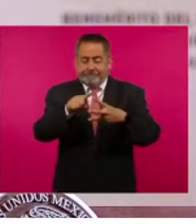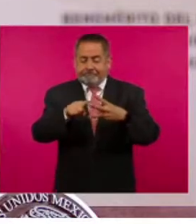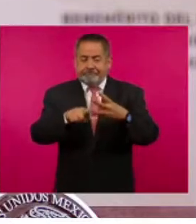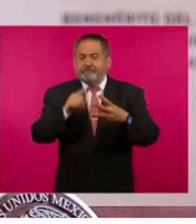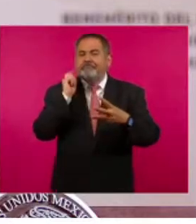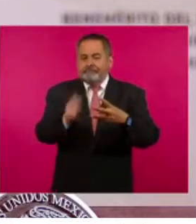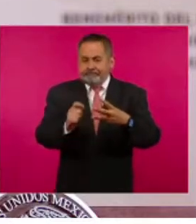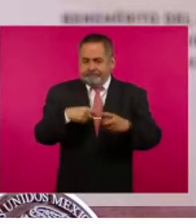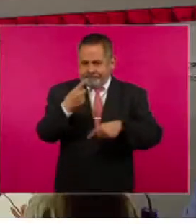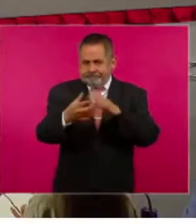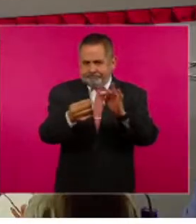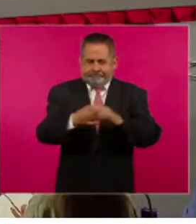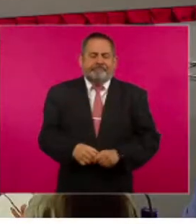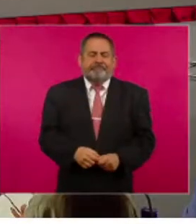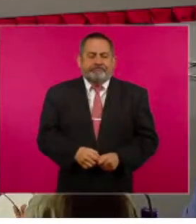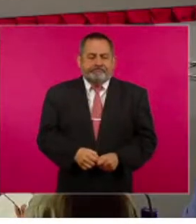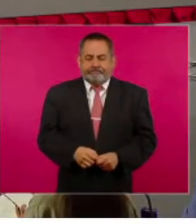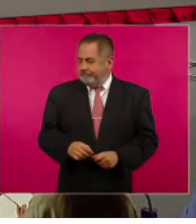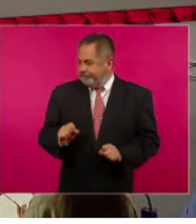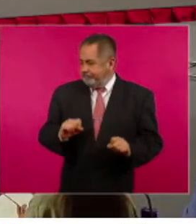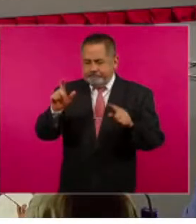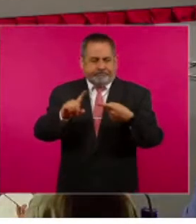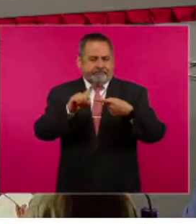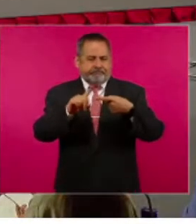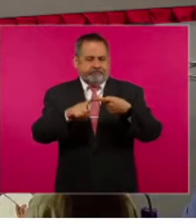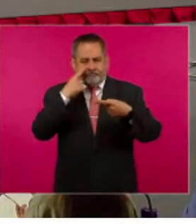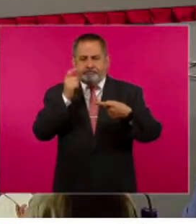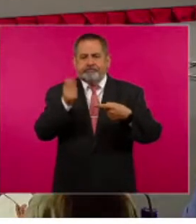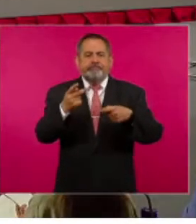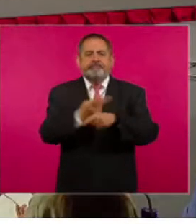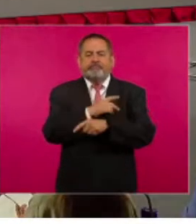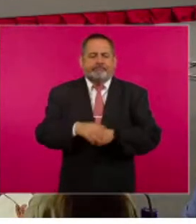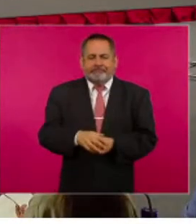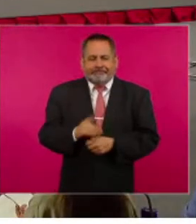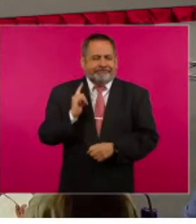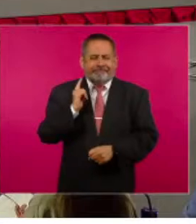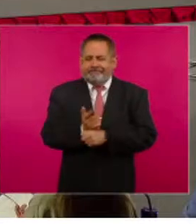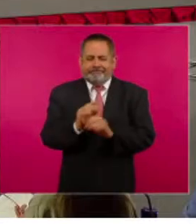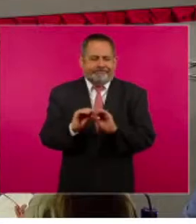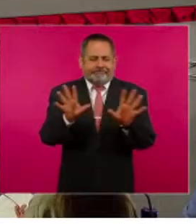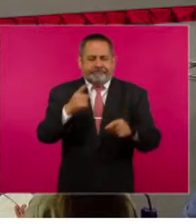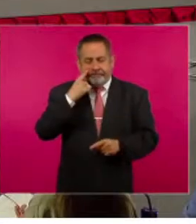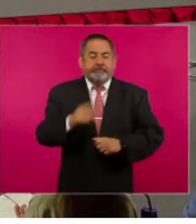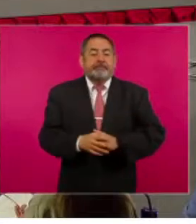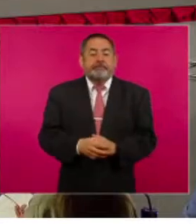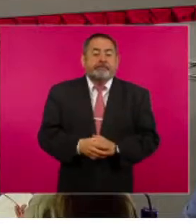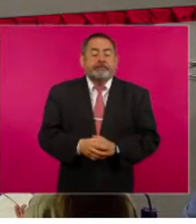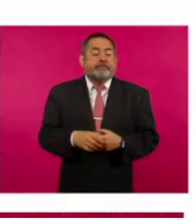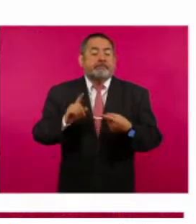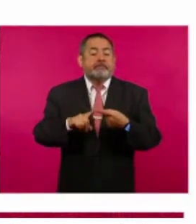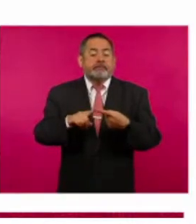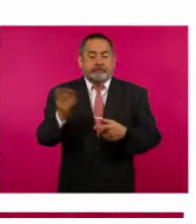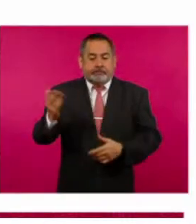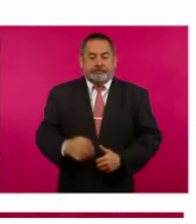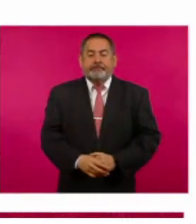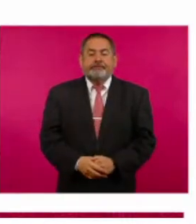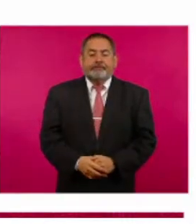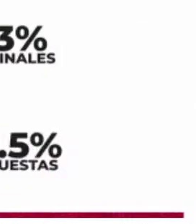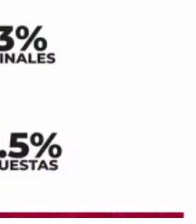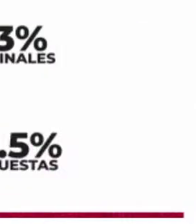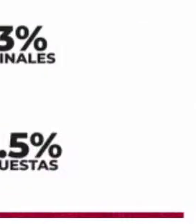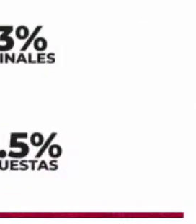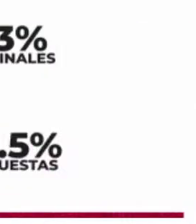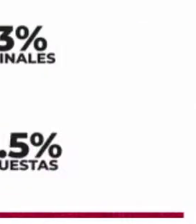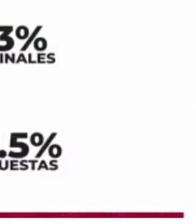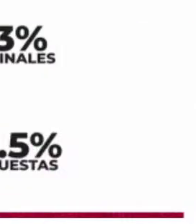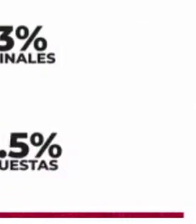principalmente. Y ahí va el primero. ¿Me pueden pasar la gráfica que sigue? Que esta es muy significativa. El primero es que cada día la distribución de